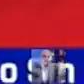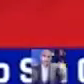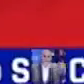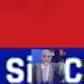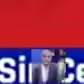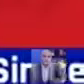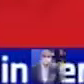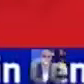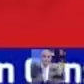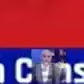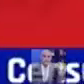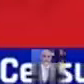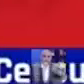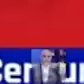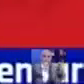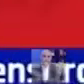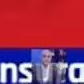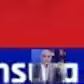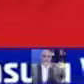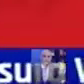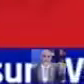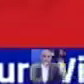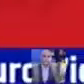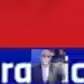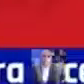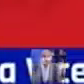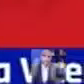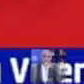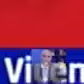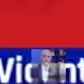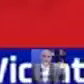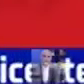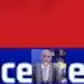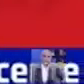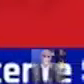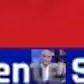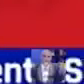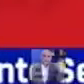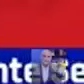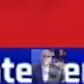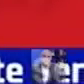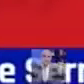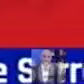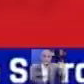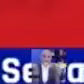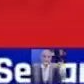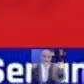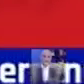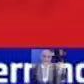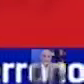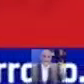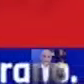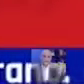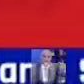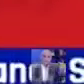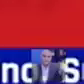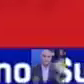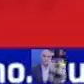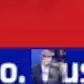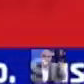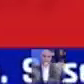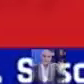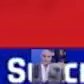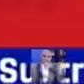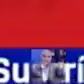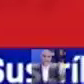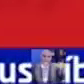este tipo de comunicadores. Yo no recuerdo, insisto, lo he platicado aquí ante el público de Sin Censura,